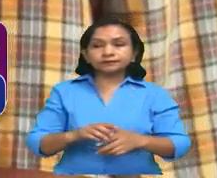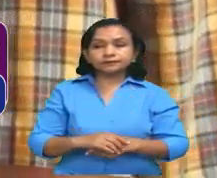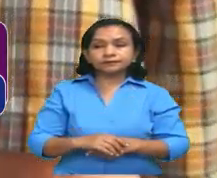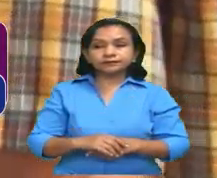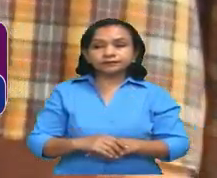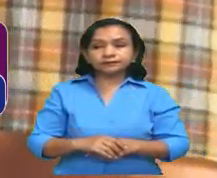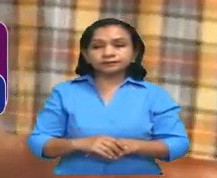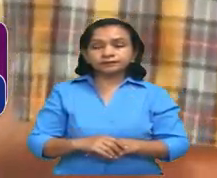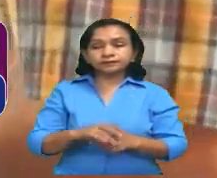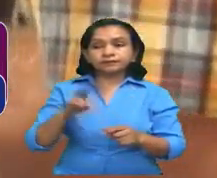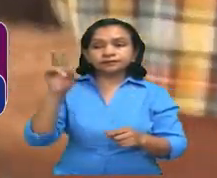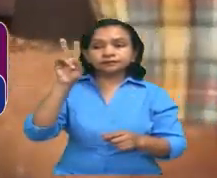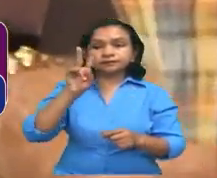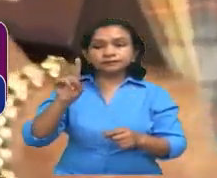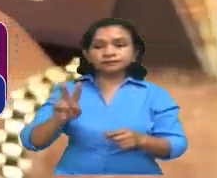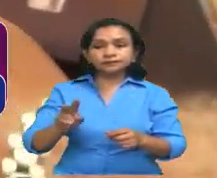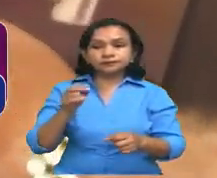país también visiten